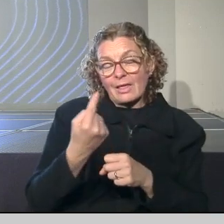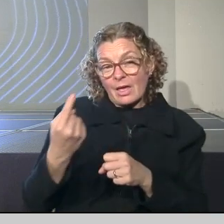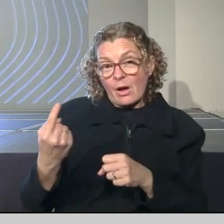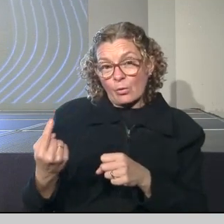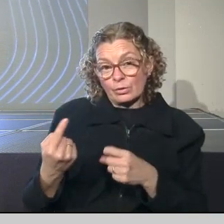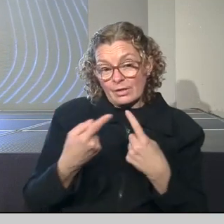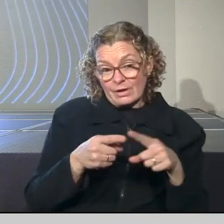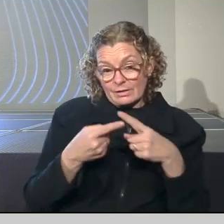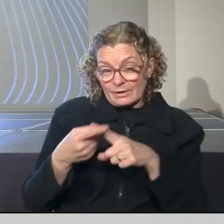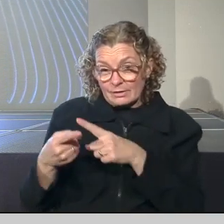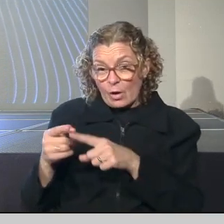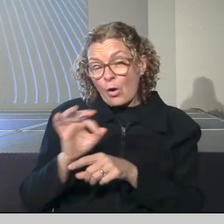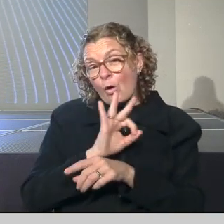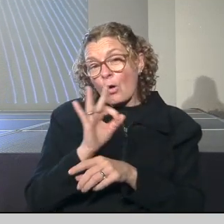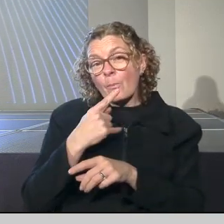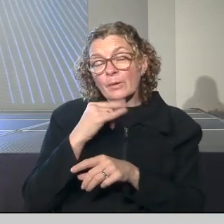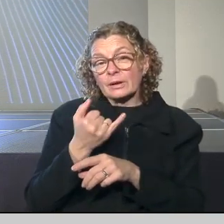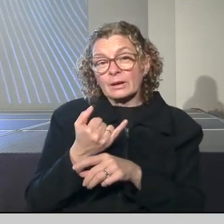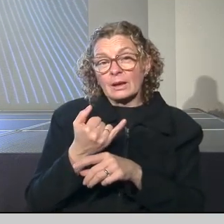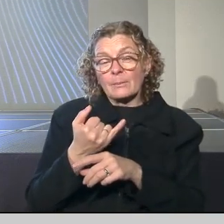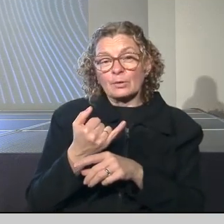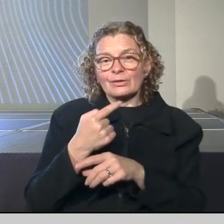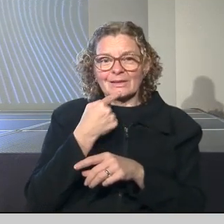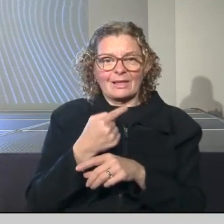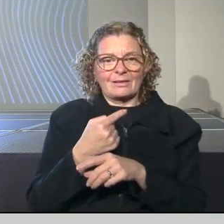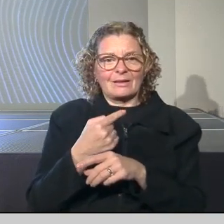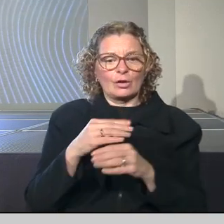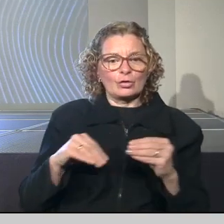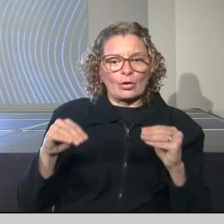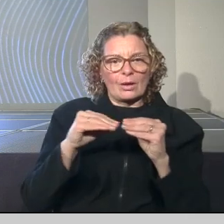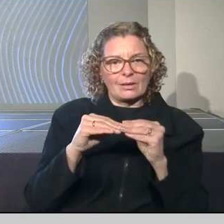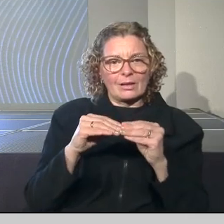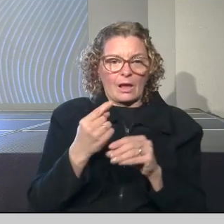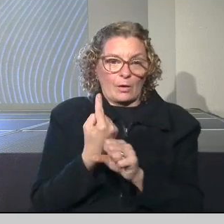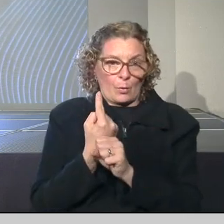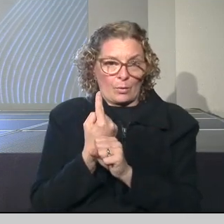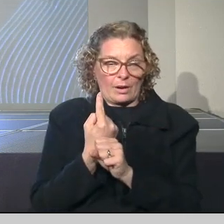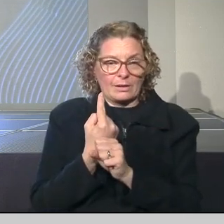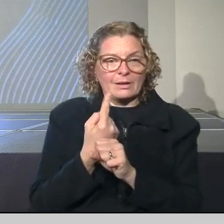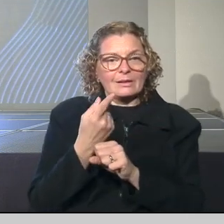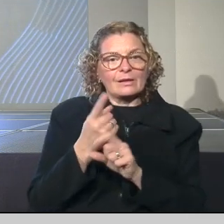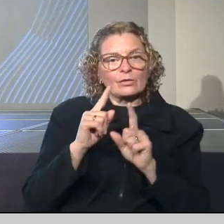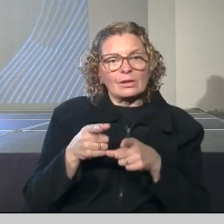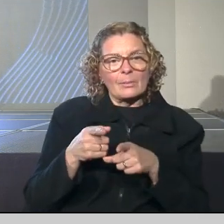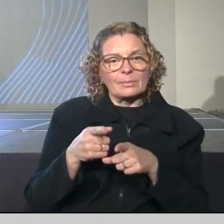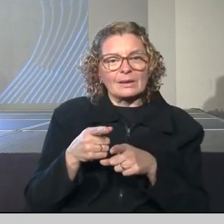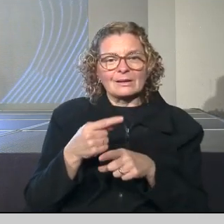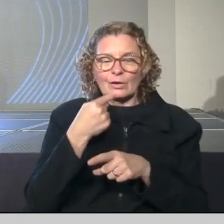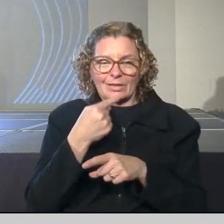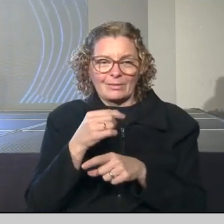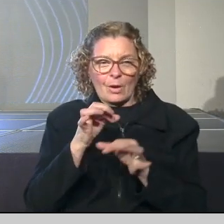las variantes o si de repente vale más la pena consolidar todas esas variantes en una. Y eso último es lo que nosotros